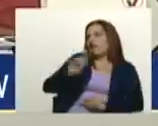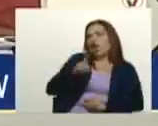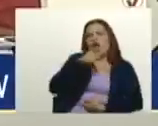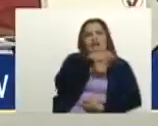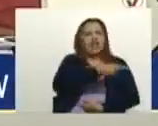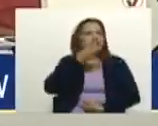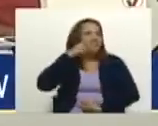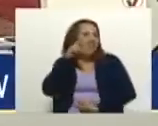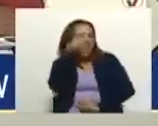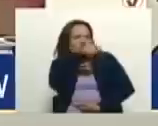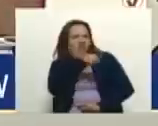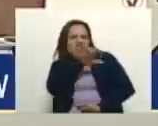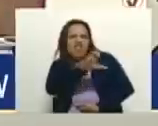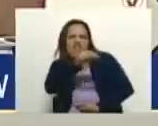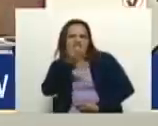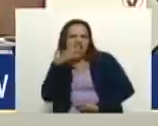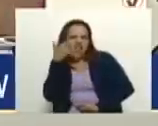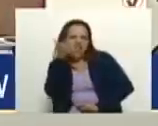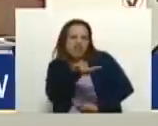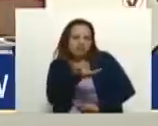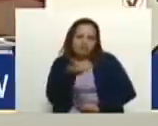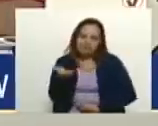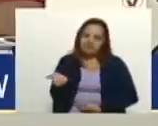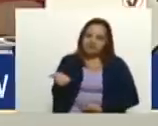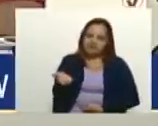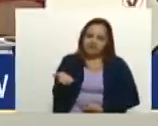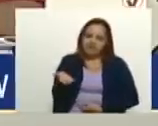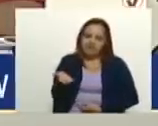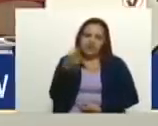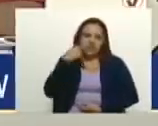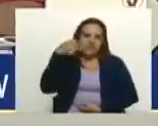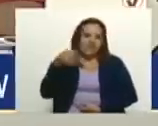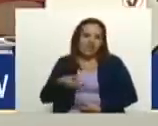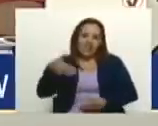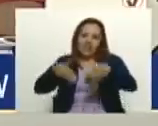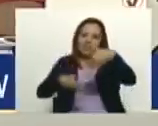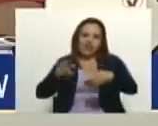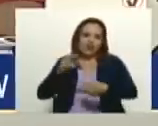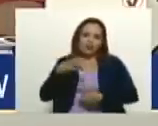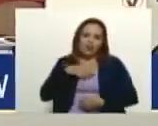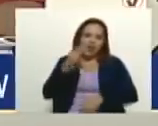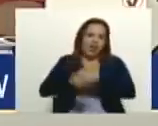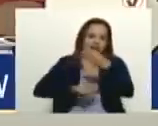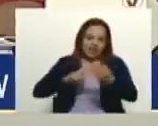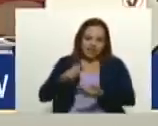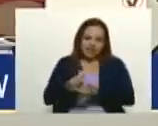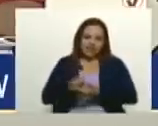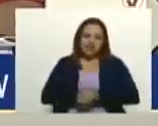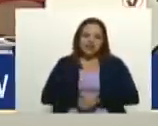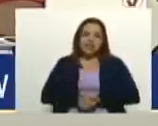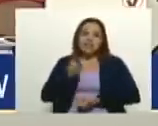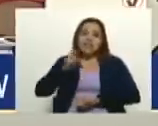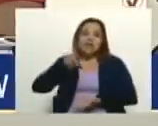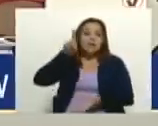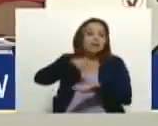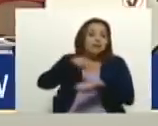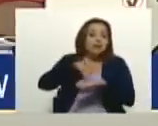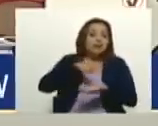Ellos, en verdad, esa elección no se puede hacer sin la participación del